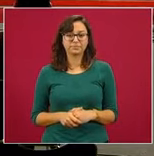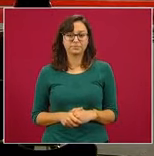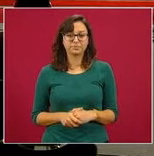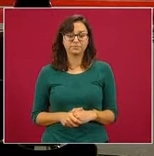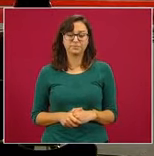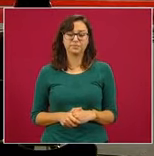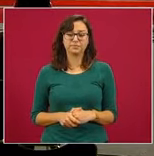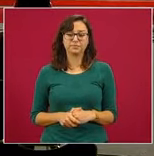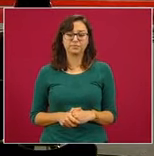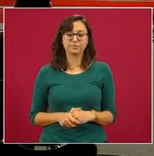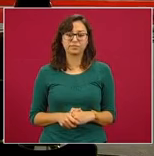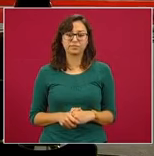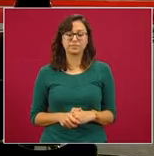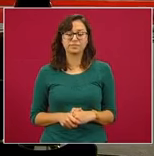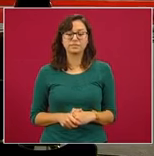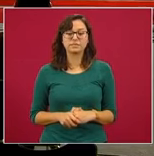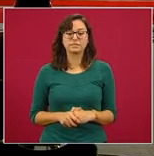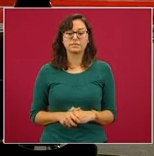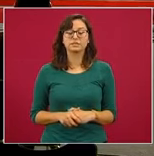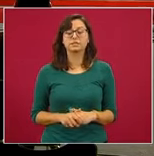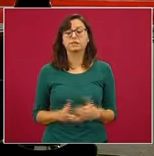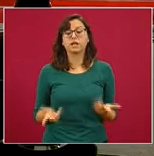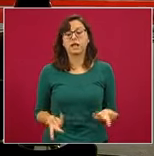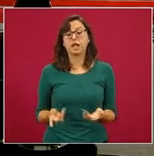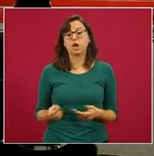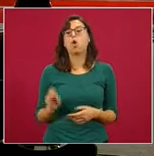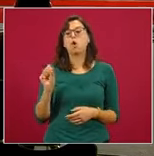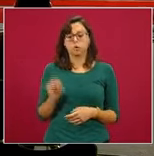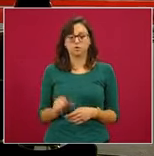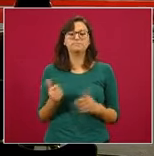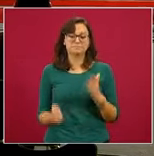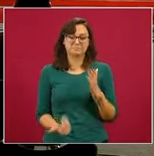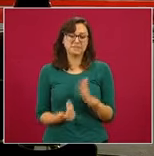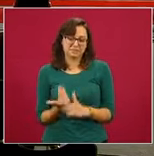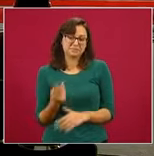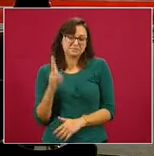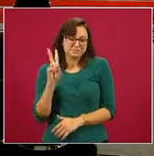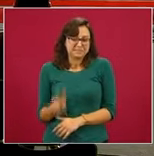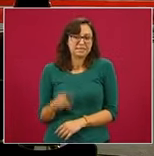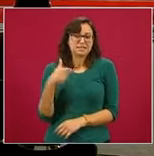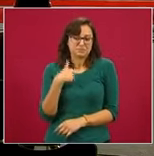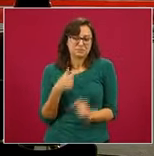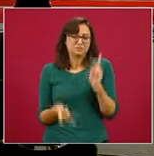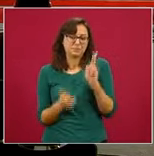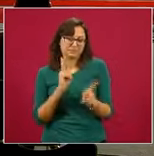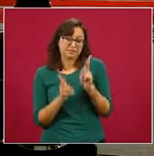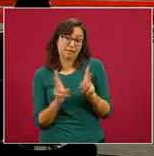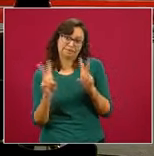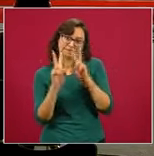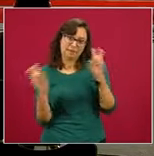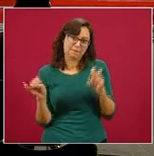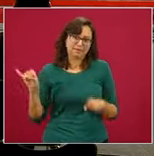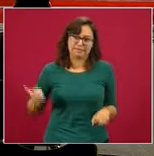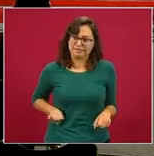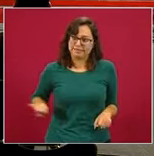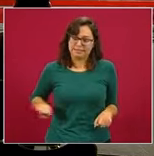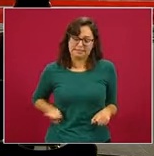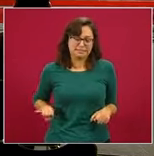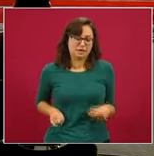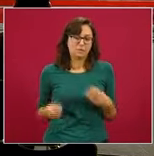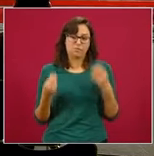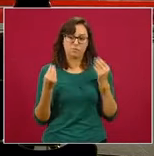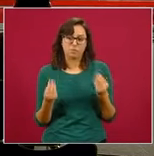El doctor, en la mañana platicábamos sobre un tema muy en particular que me interesa, y es este asunto